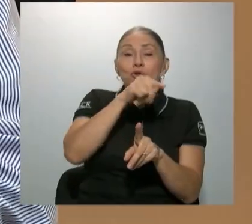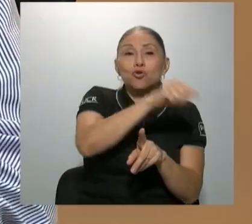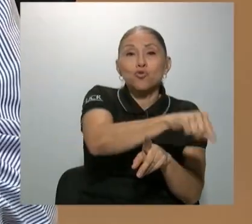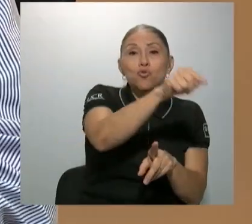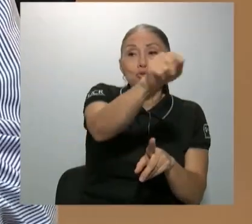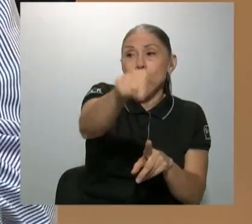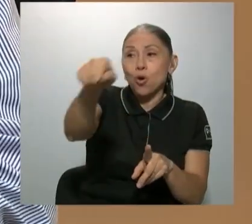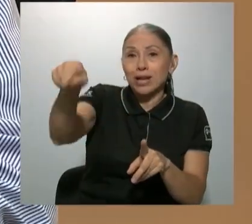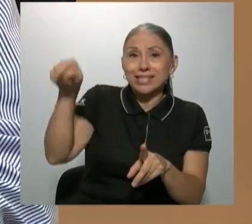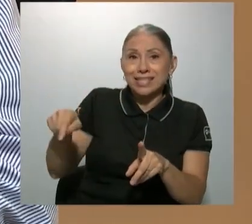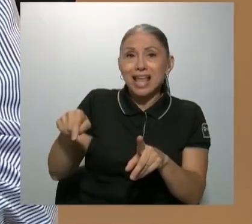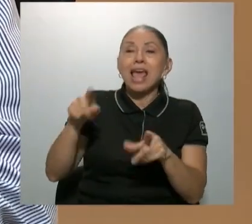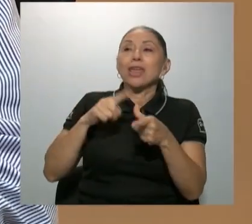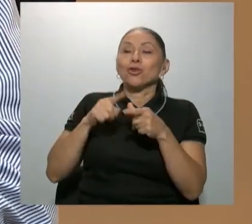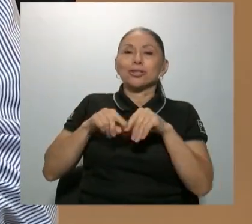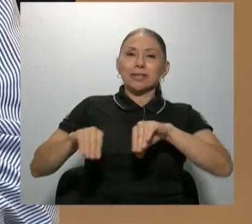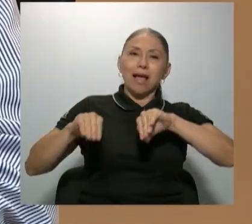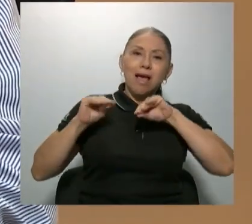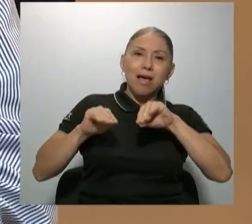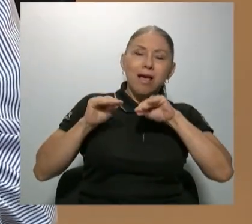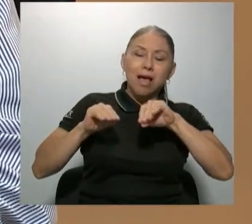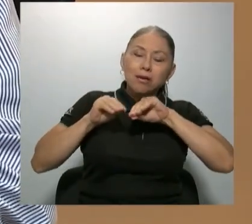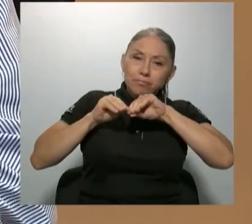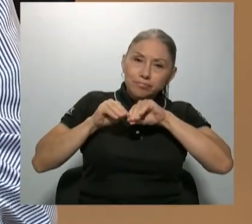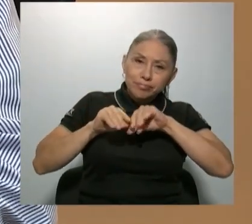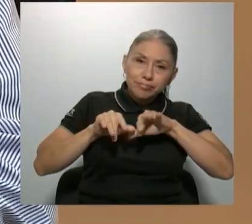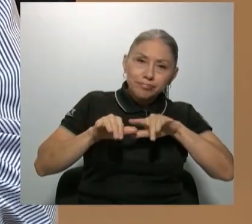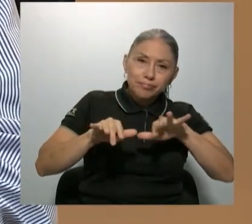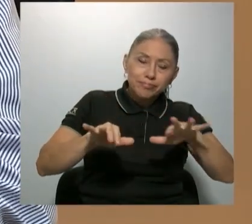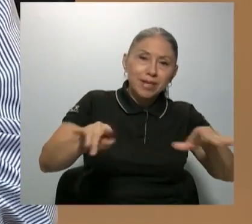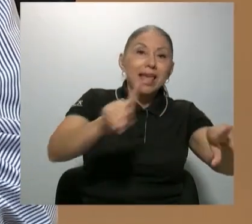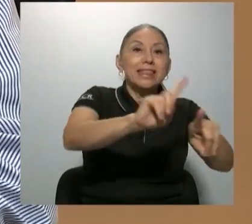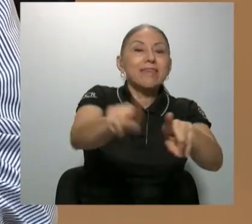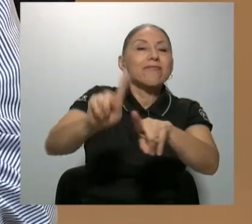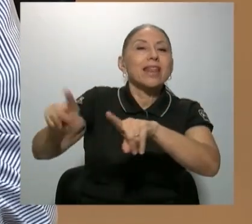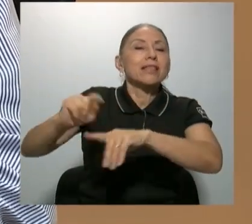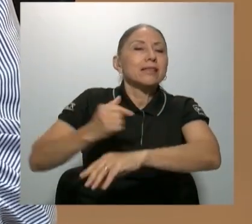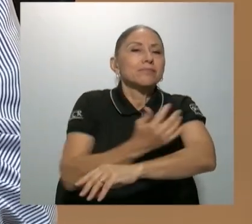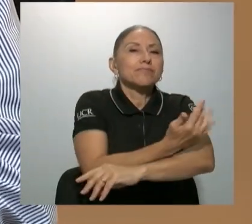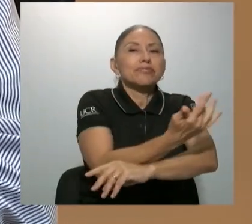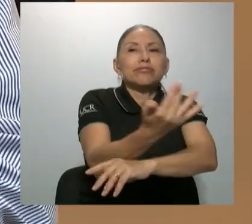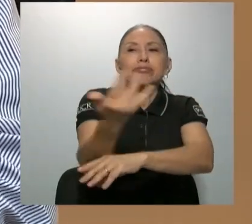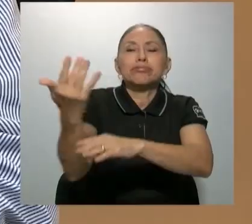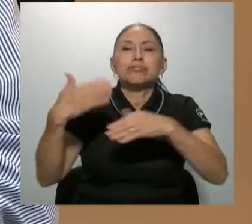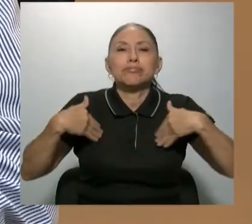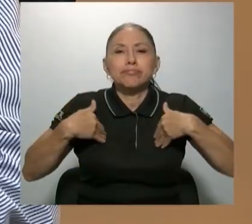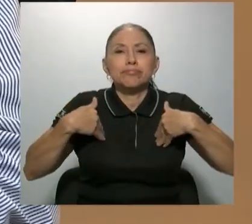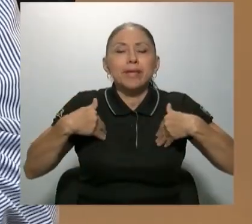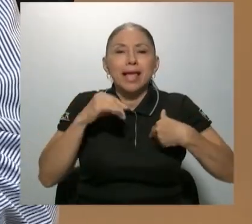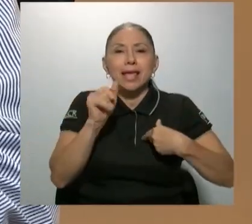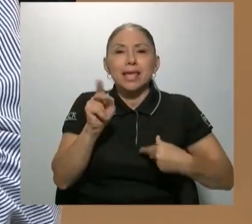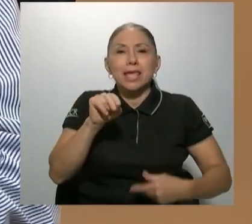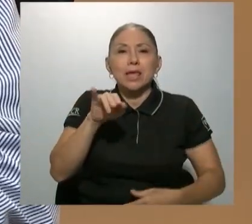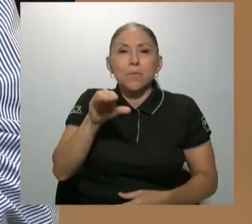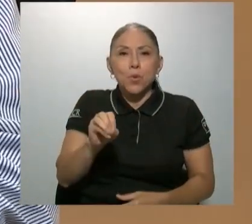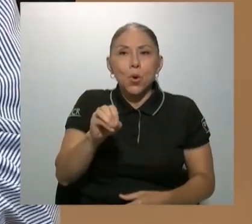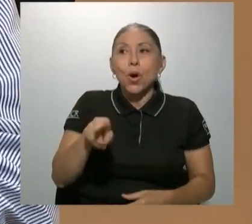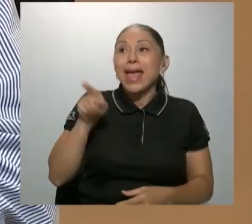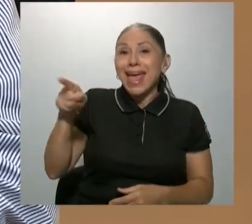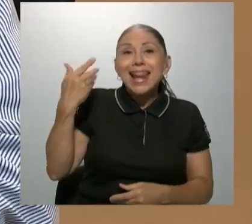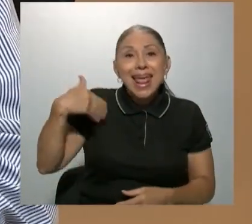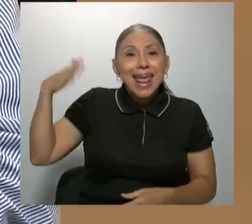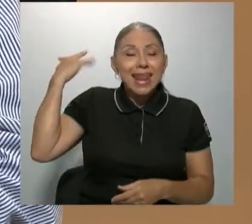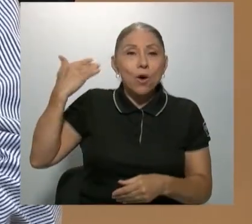así multiplicamos las colecciones que tenemos en el INVIO enormemente. O sea, era un hombre capaz de hacer